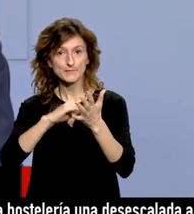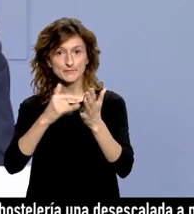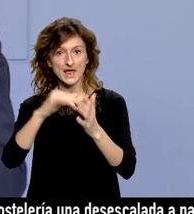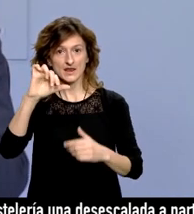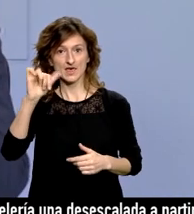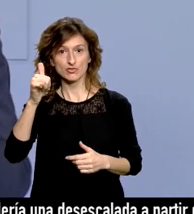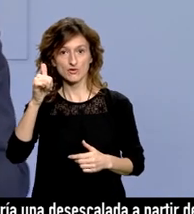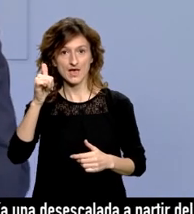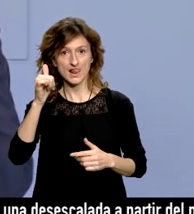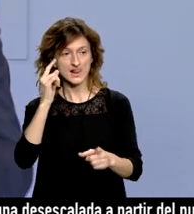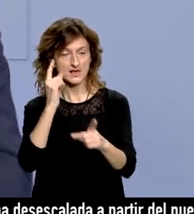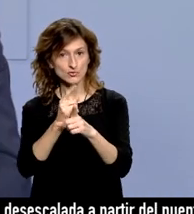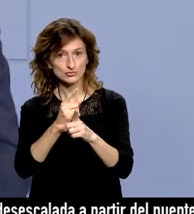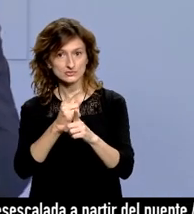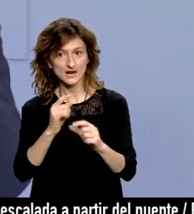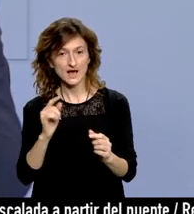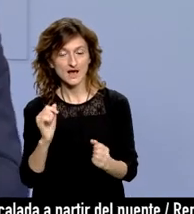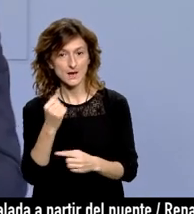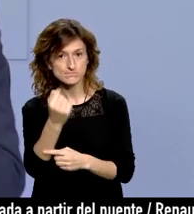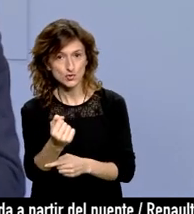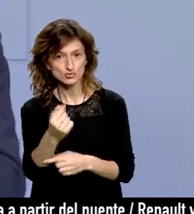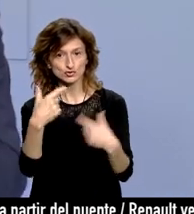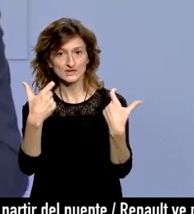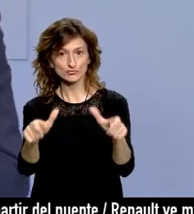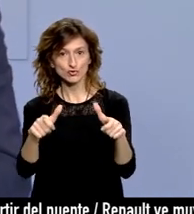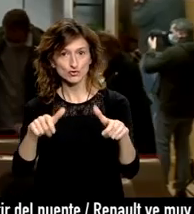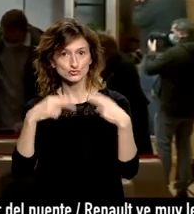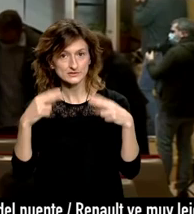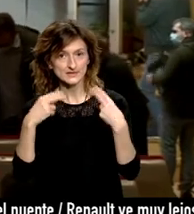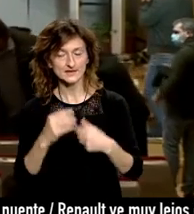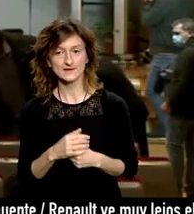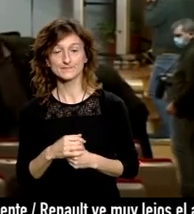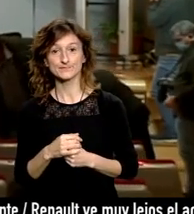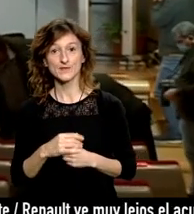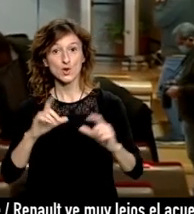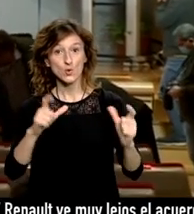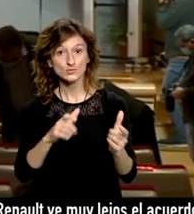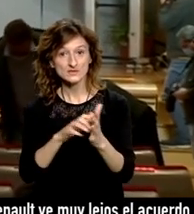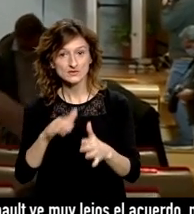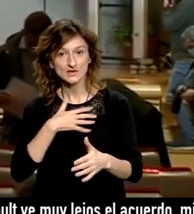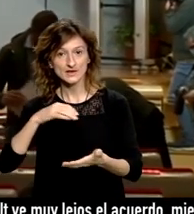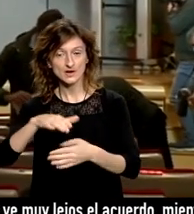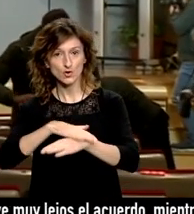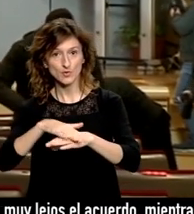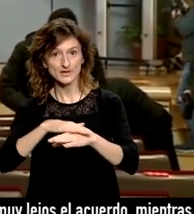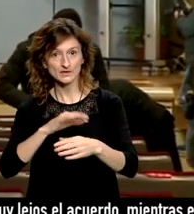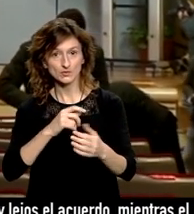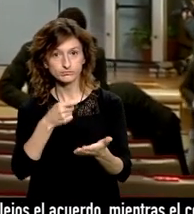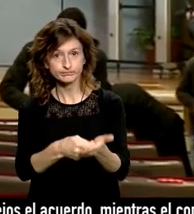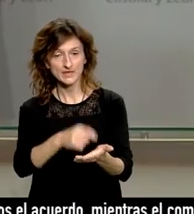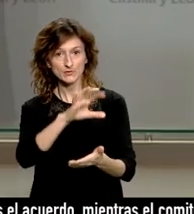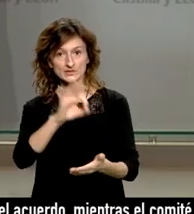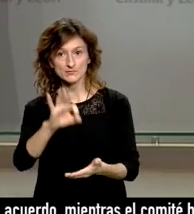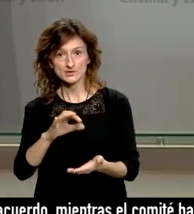plan nacional de choque, de rescate, de apoyo al sector de la hostelería. La Junta quiere que el Gobierno central aporte el 50%,